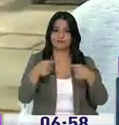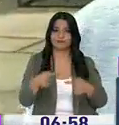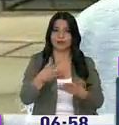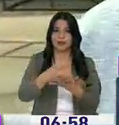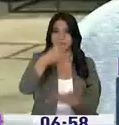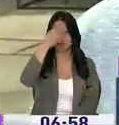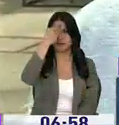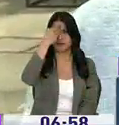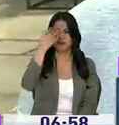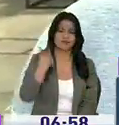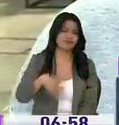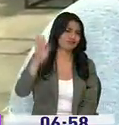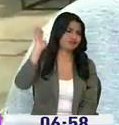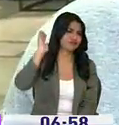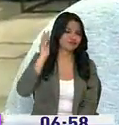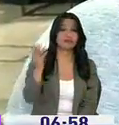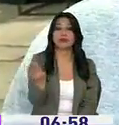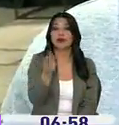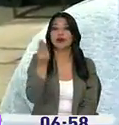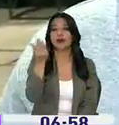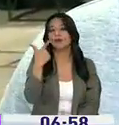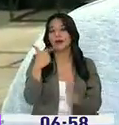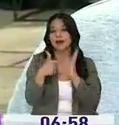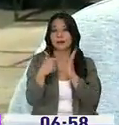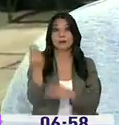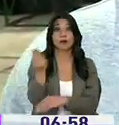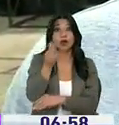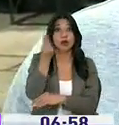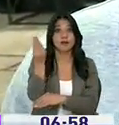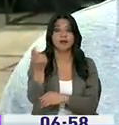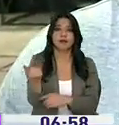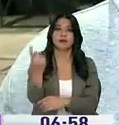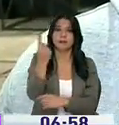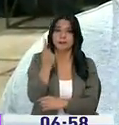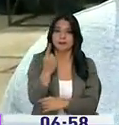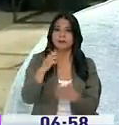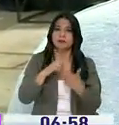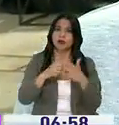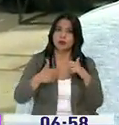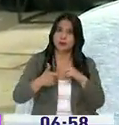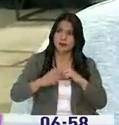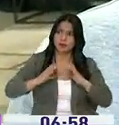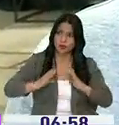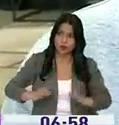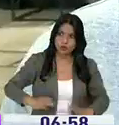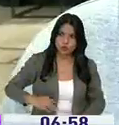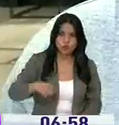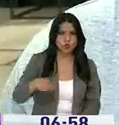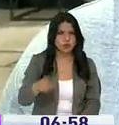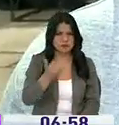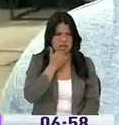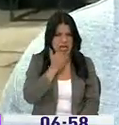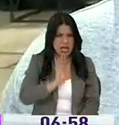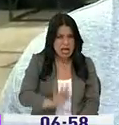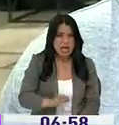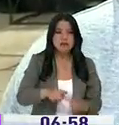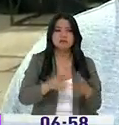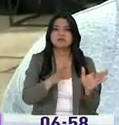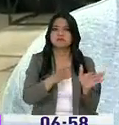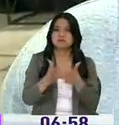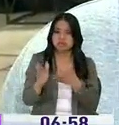de historias, ¿no? Hay jóvenes que han venido con problemas de comportamiento, pues, tratamientos